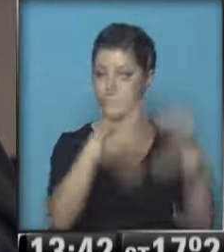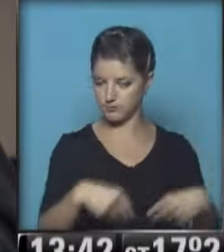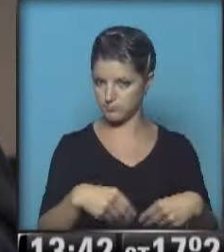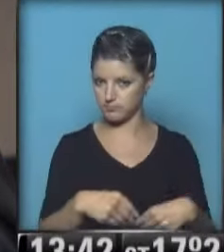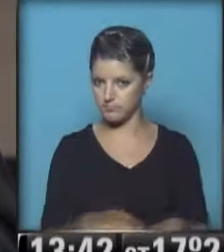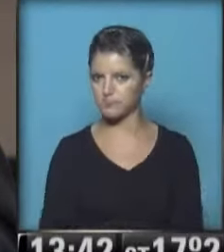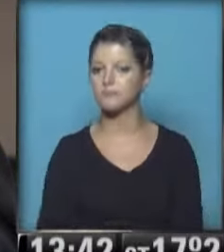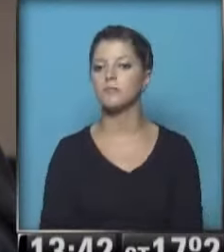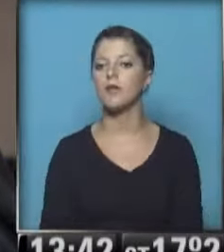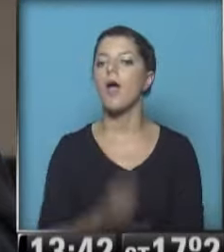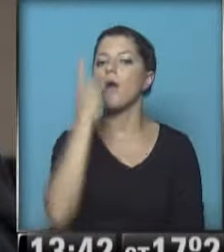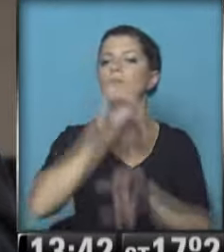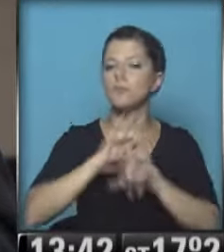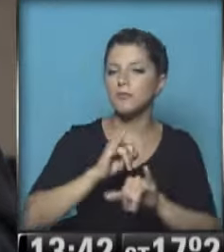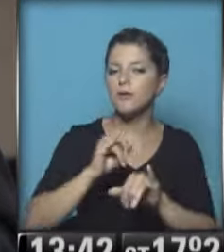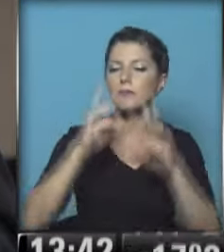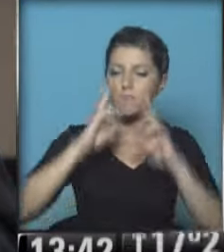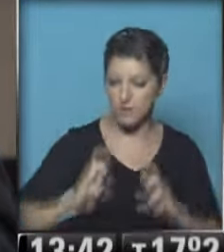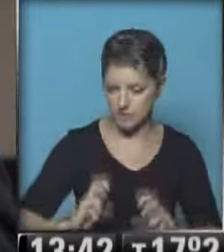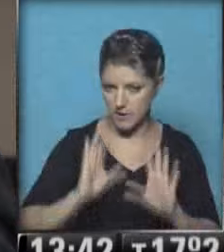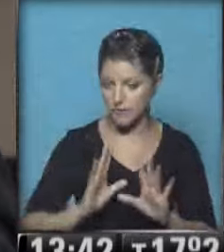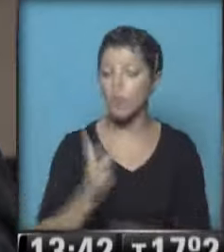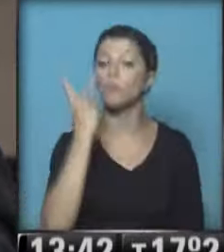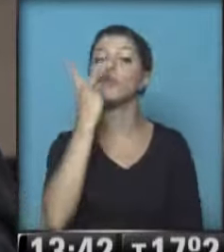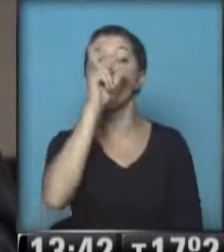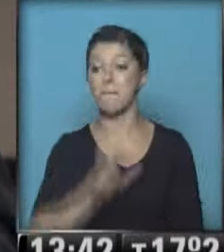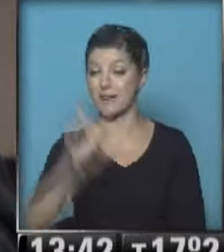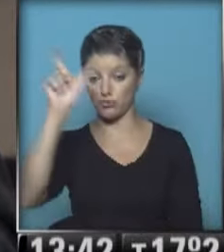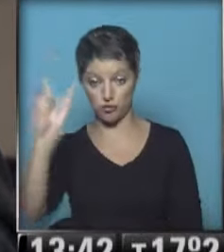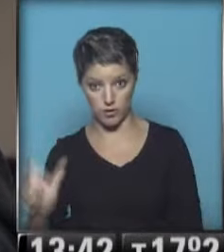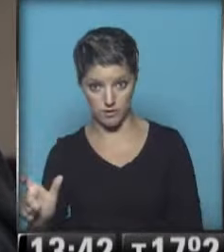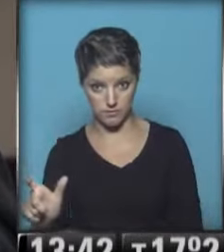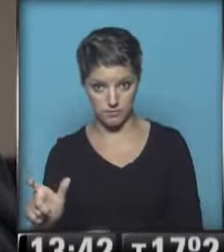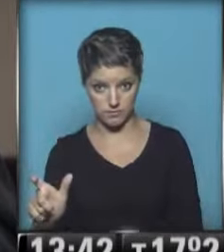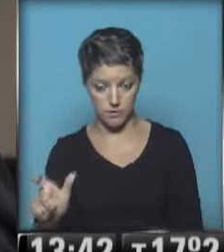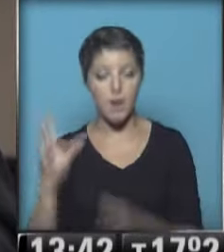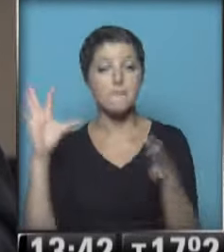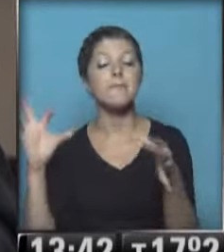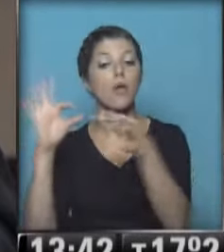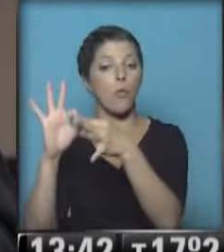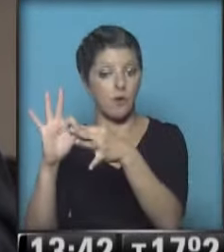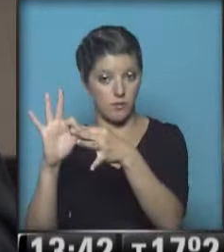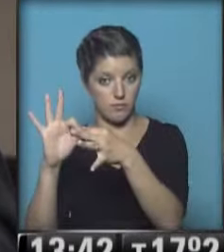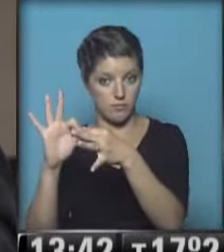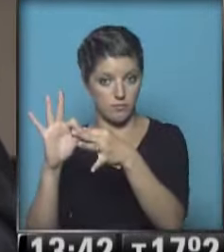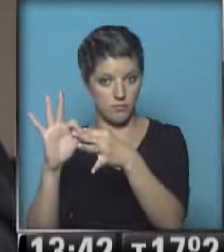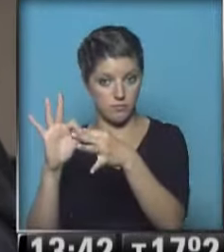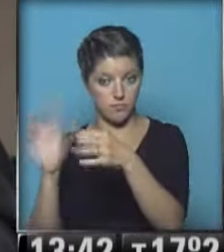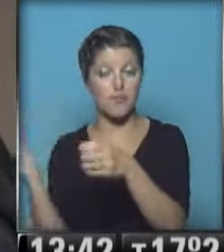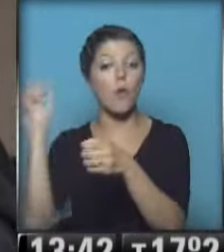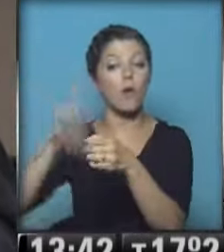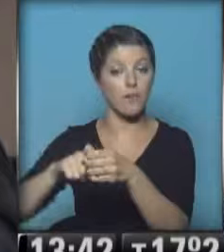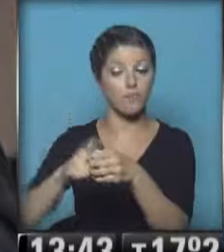está siendo investigado como indicio. Hay dos personas que vinculadas a